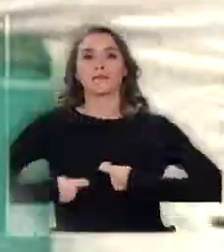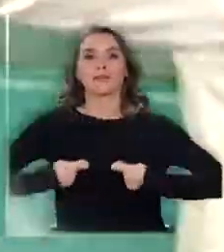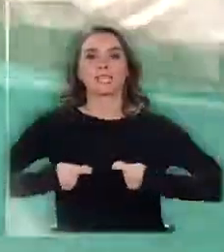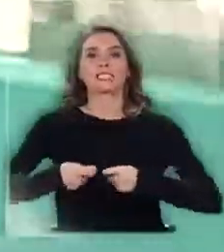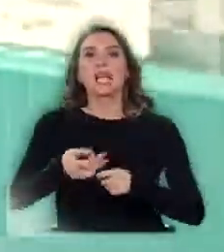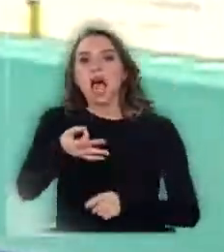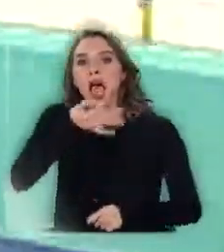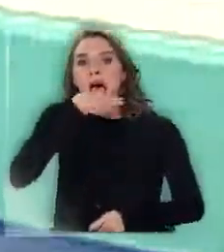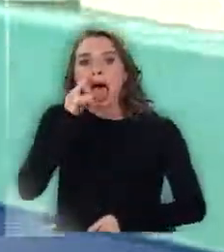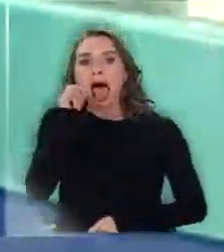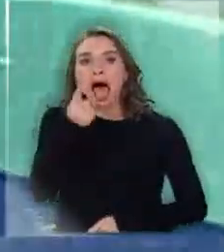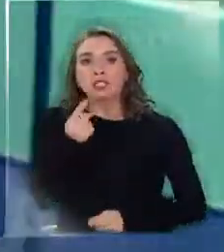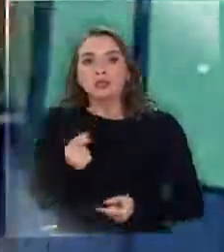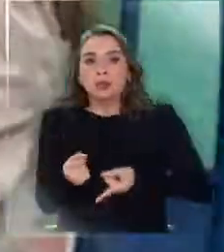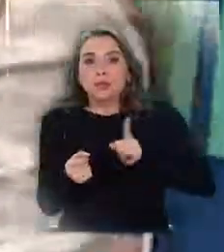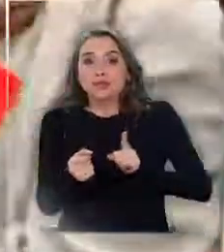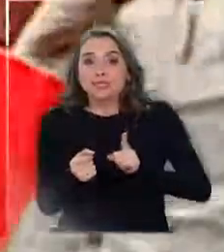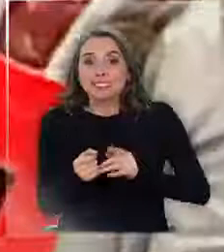el Viagra en Chile.